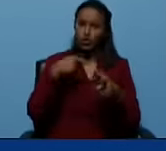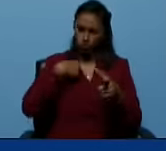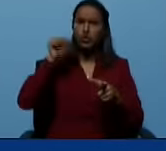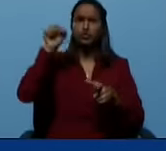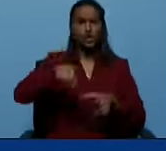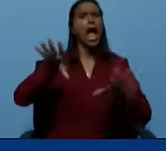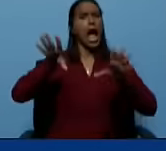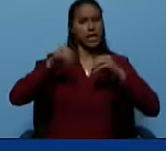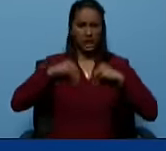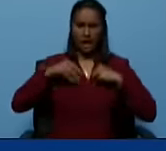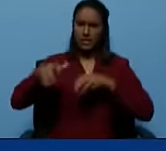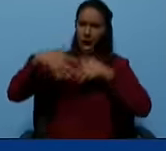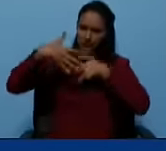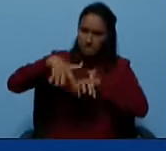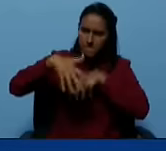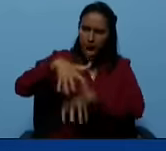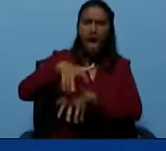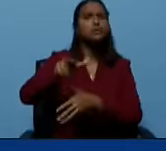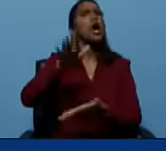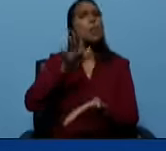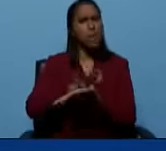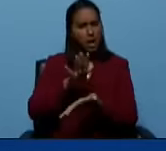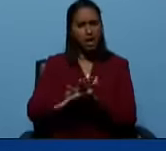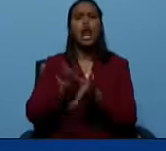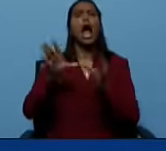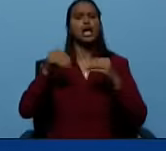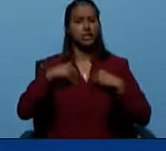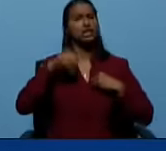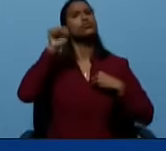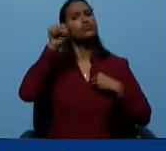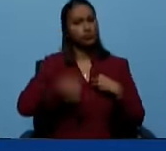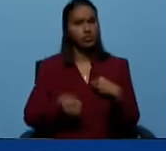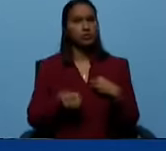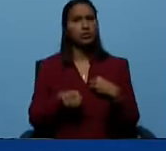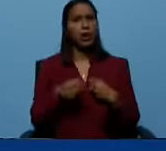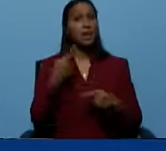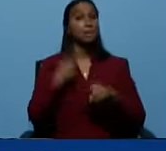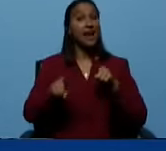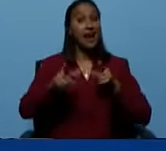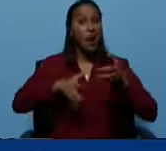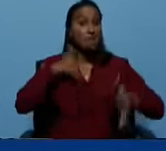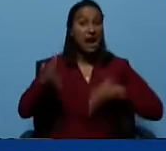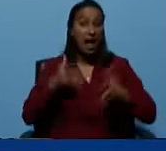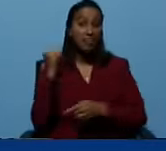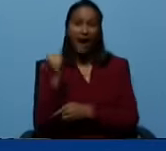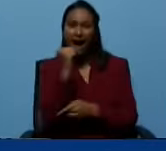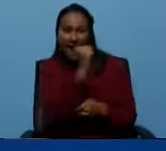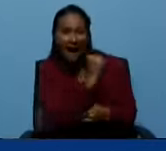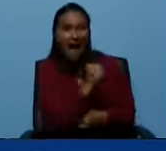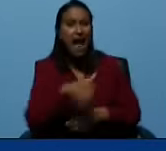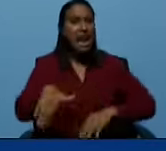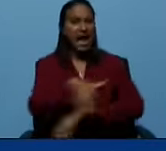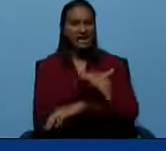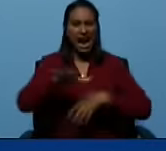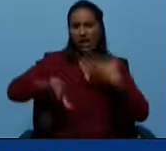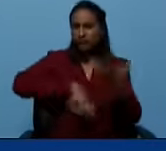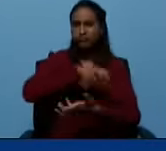cosa muy distinta es tratar de asaltar el poder con delincuentes entrenados. El 80%